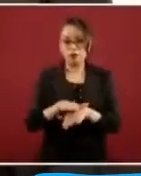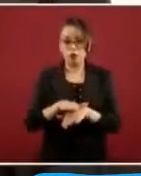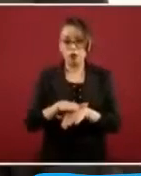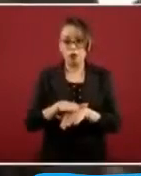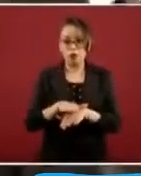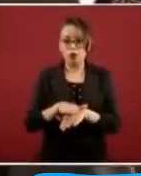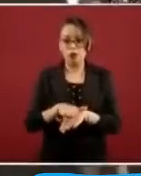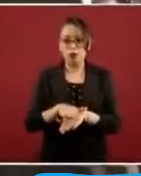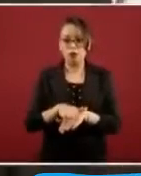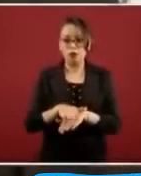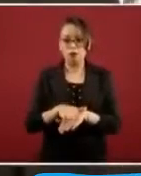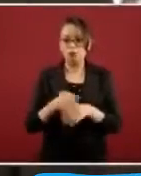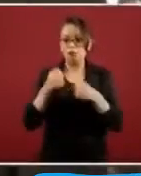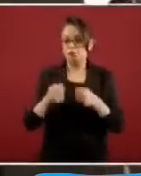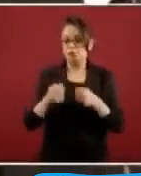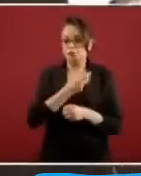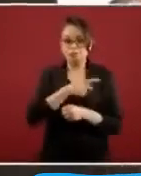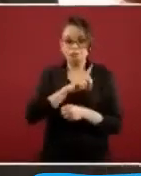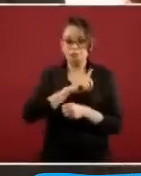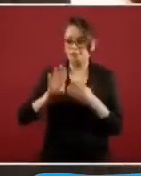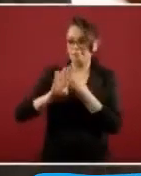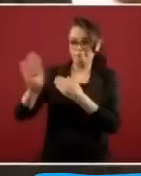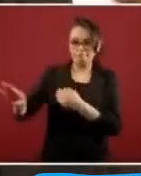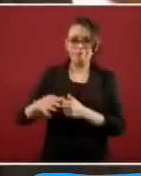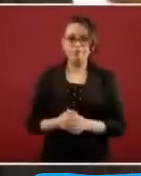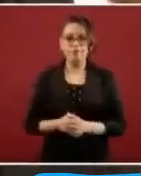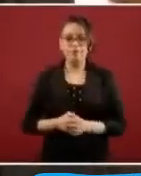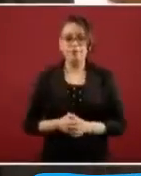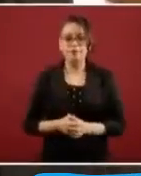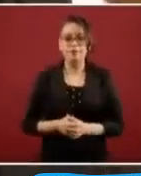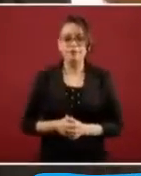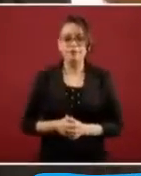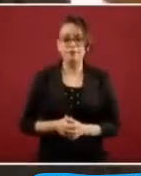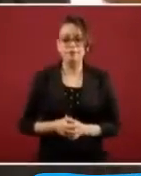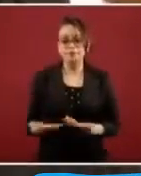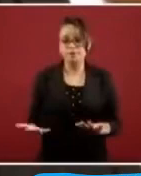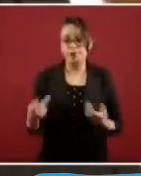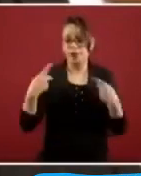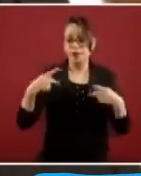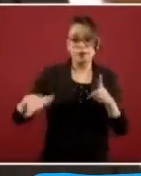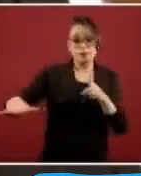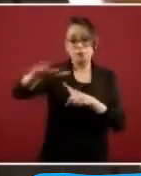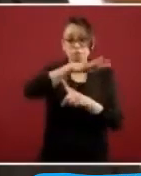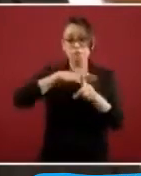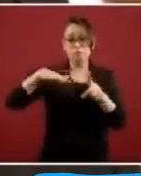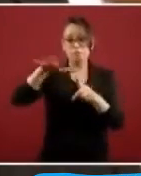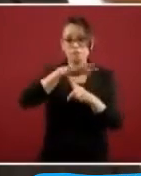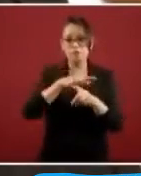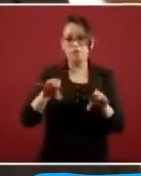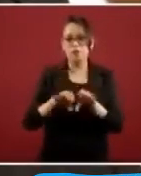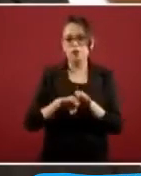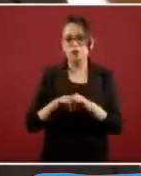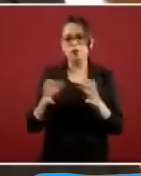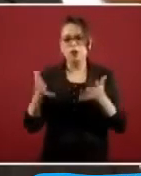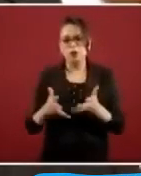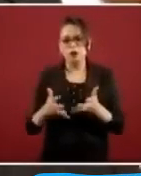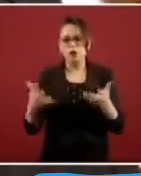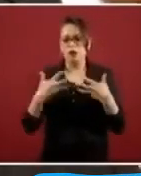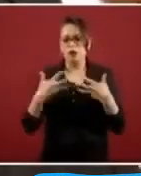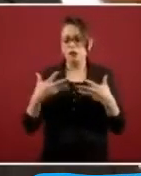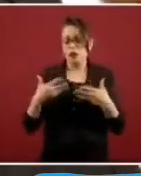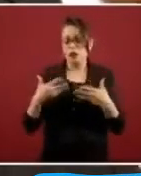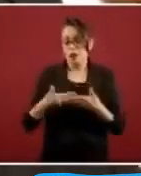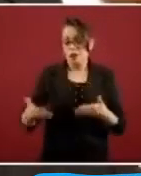que está satisfecho con lo que se ha, cómo ha actuado la sociedad? Tomando en cuenta que hay 78 nuevos